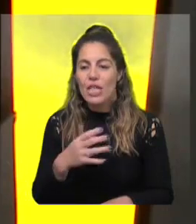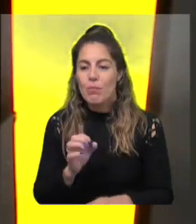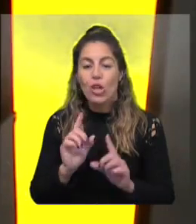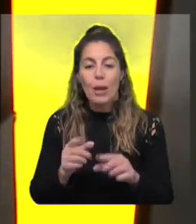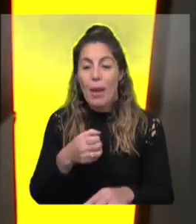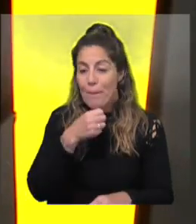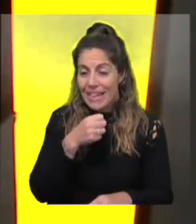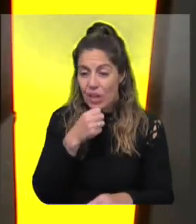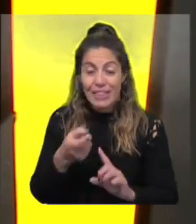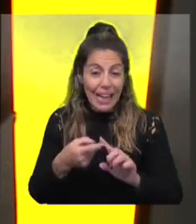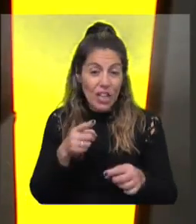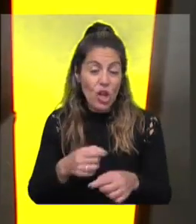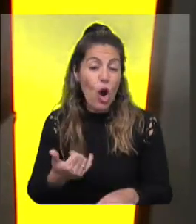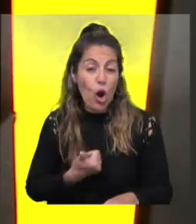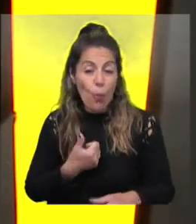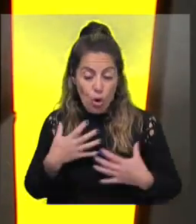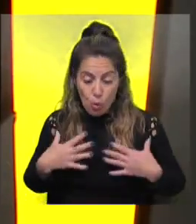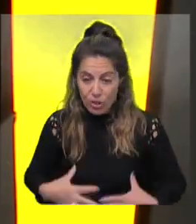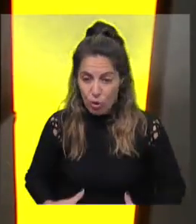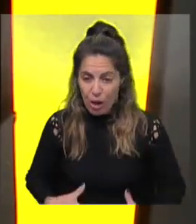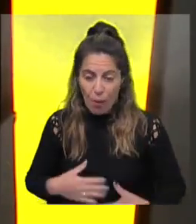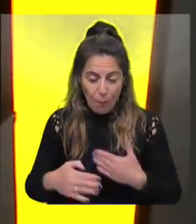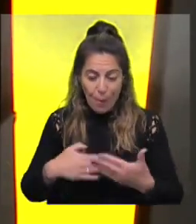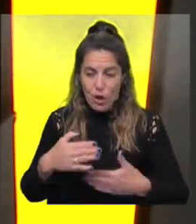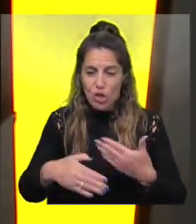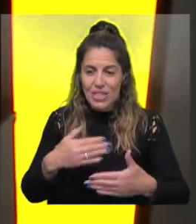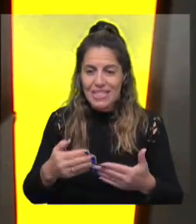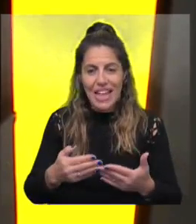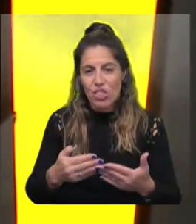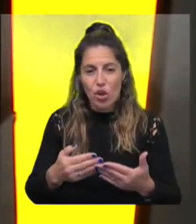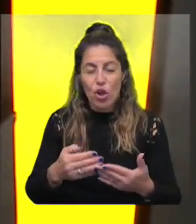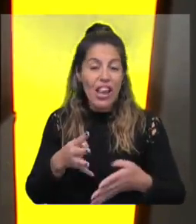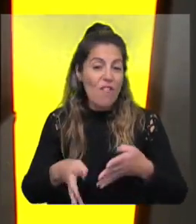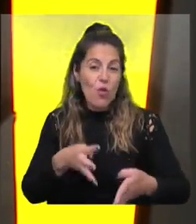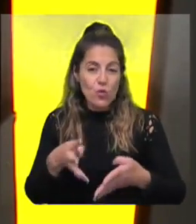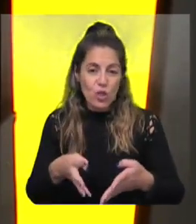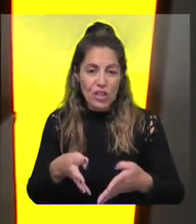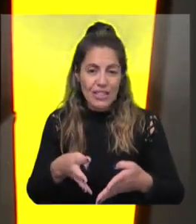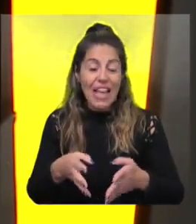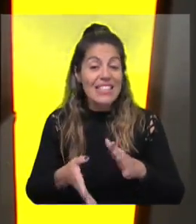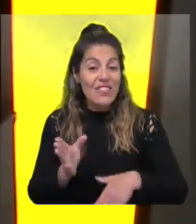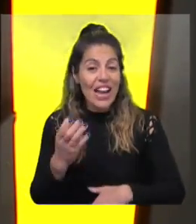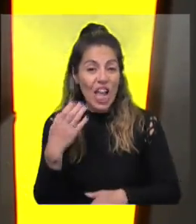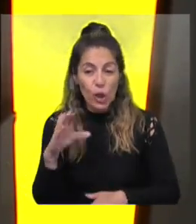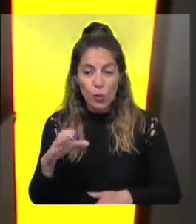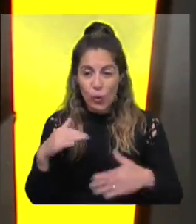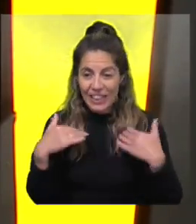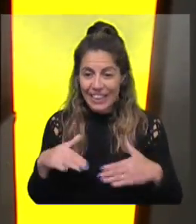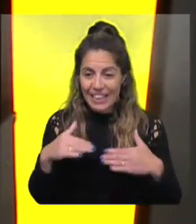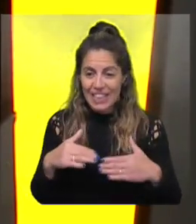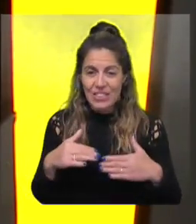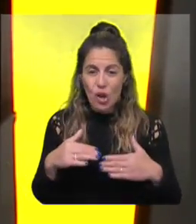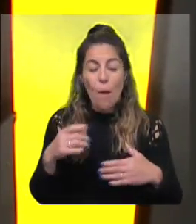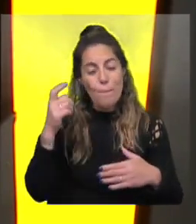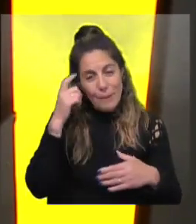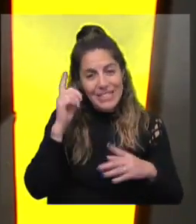envejecimiento, porque tiene que ver con cómo nuestro cuerpo va procesando todas las funciones, ¿no? Así que bueno, si van al gimnasio con pesar, piensen